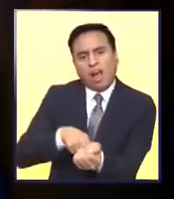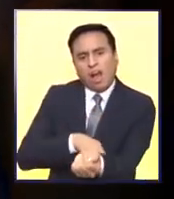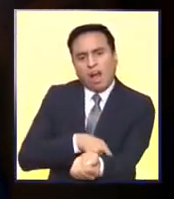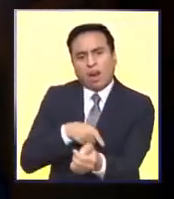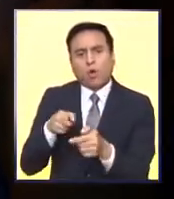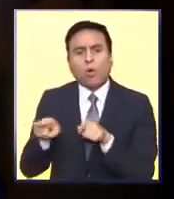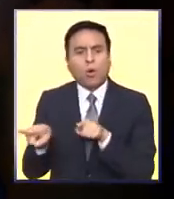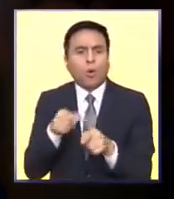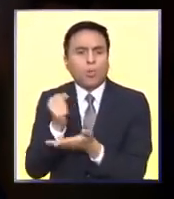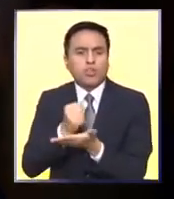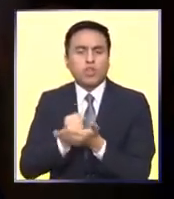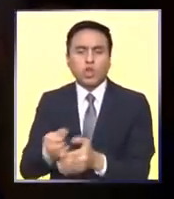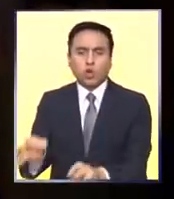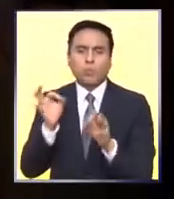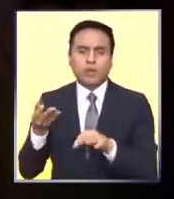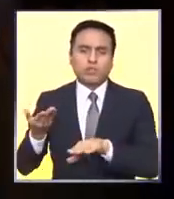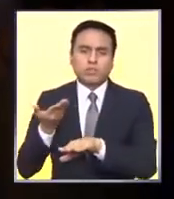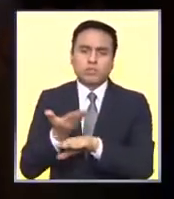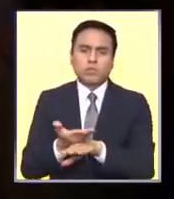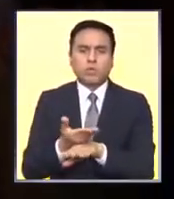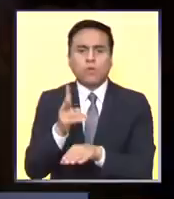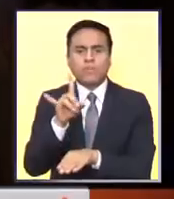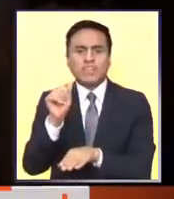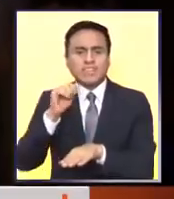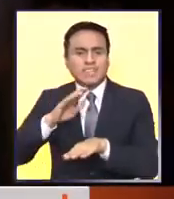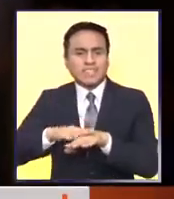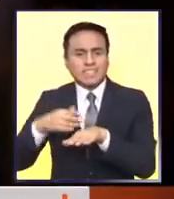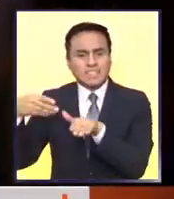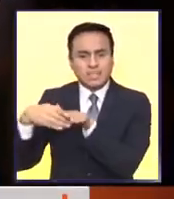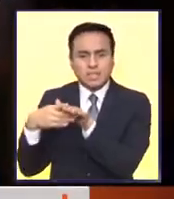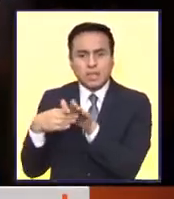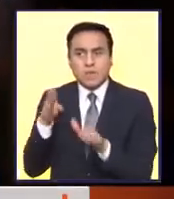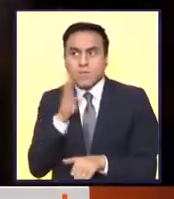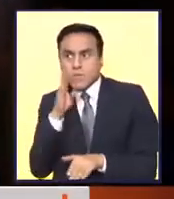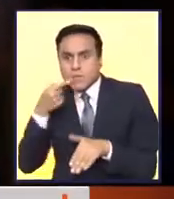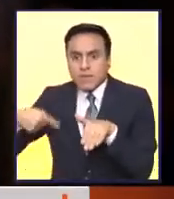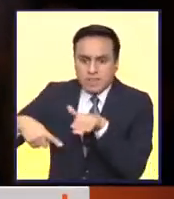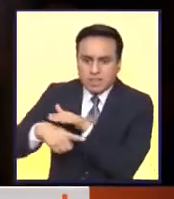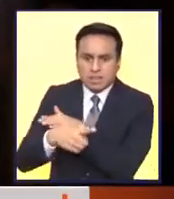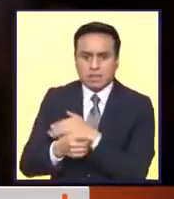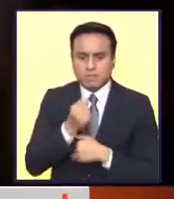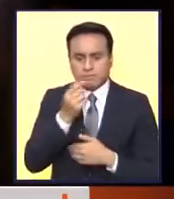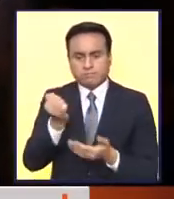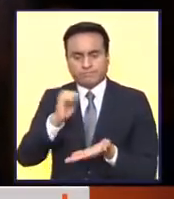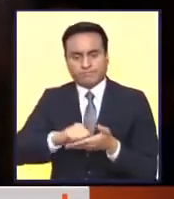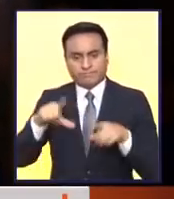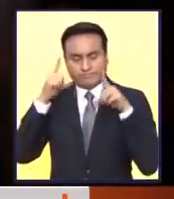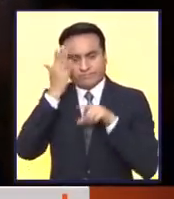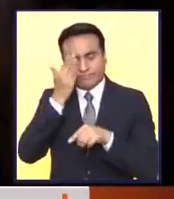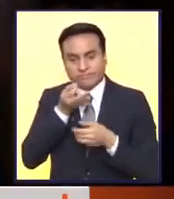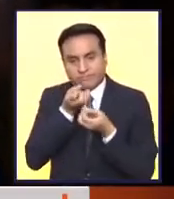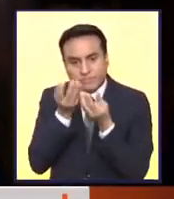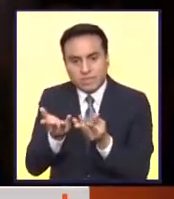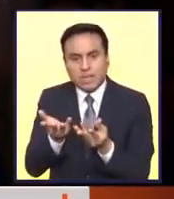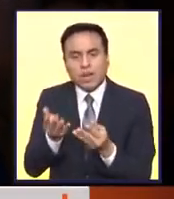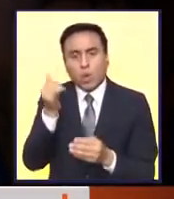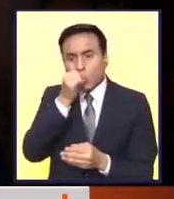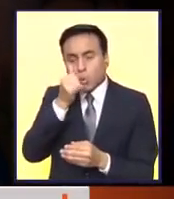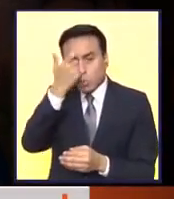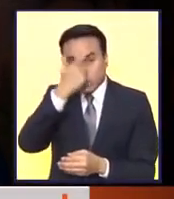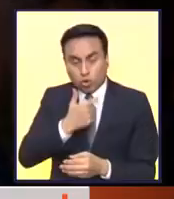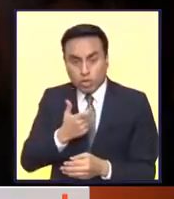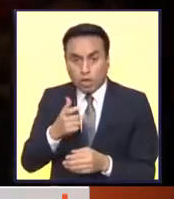proceso normal de solicitud de visa. Los que entramos por paso clandestino tienen que autodenunciarse, y aquellos con antecedentes penales o aquellos que